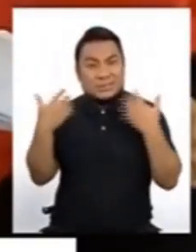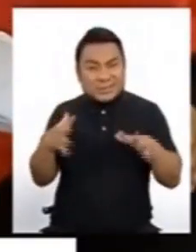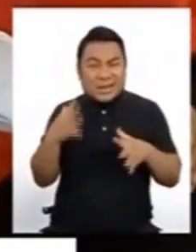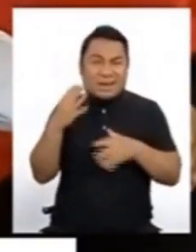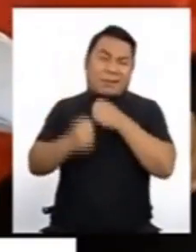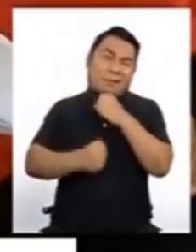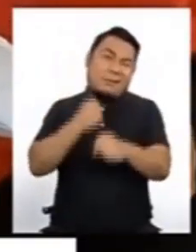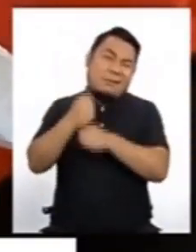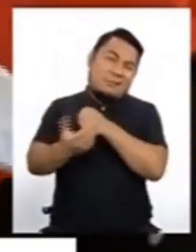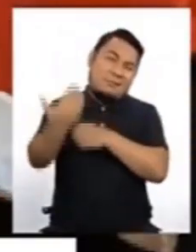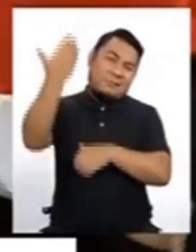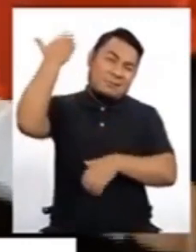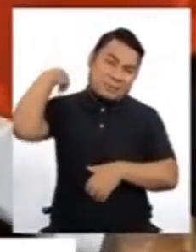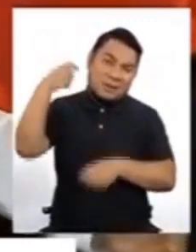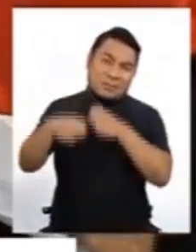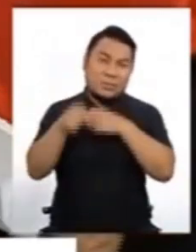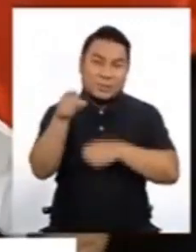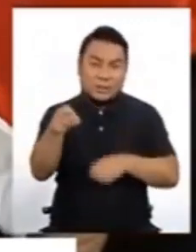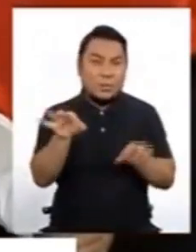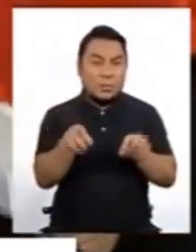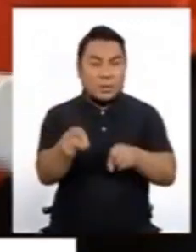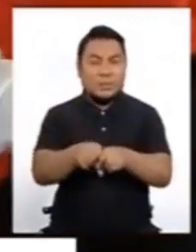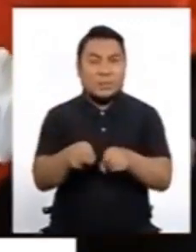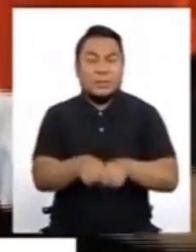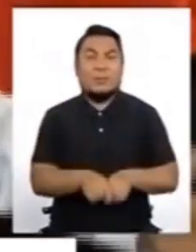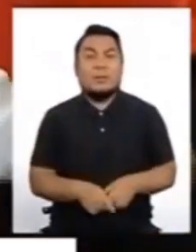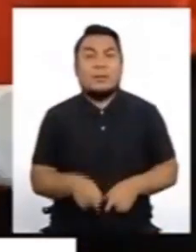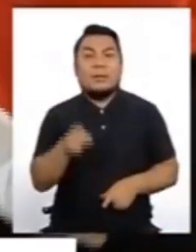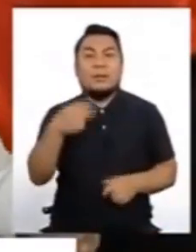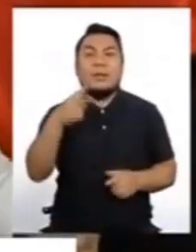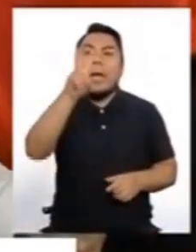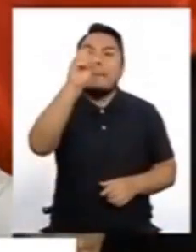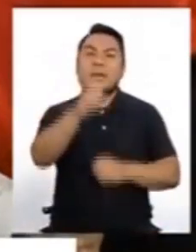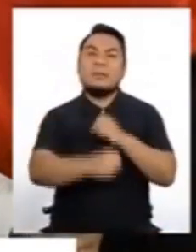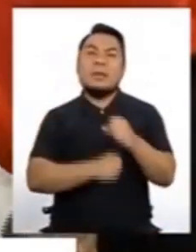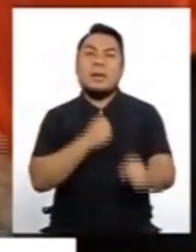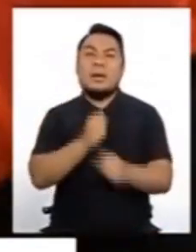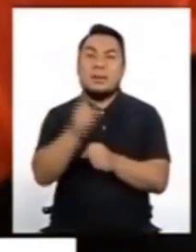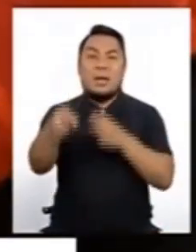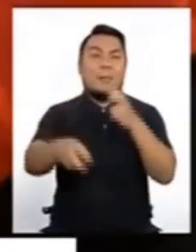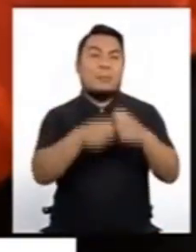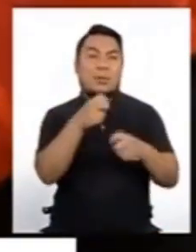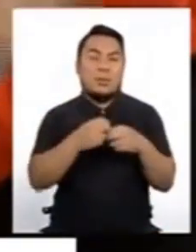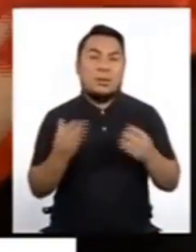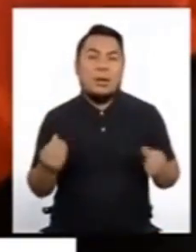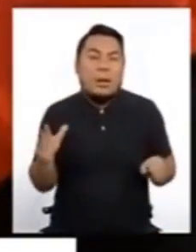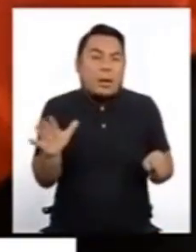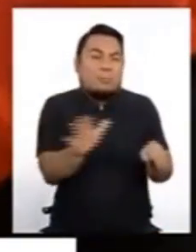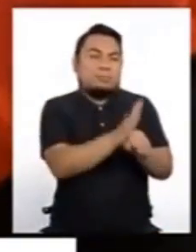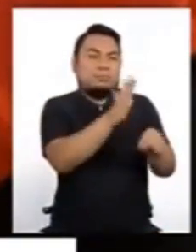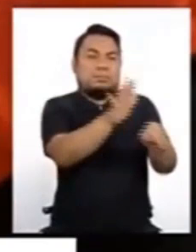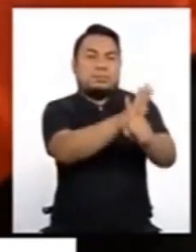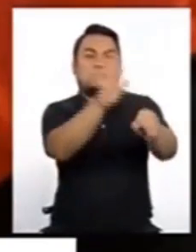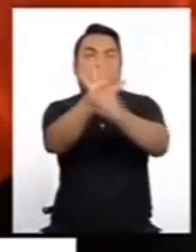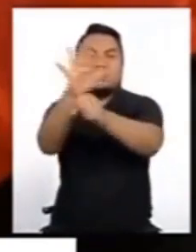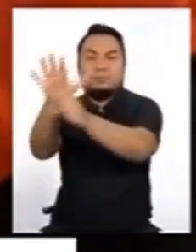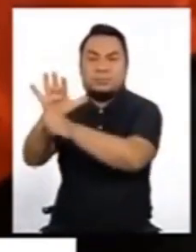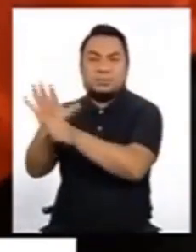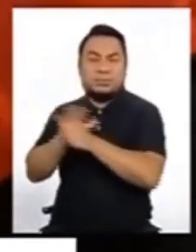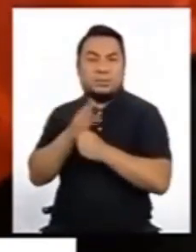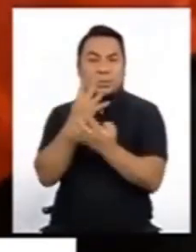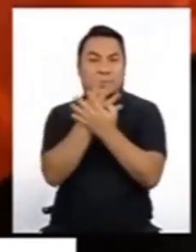una década y que hemos tenido hace 20 años ya el problema rebasando la capacidad de los